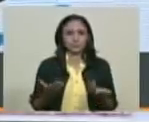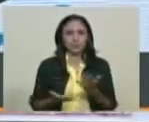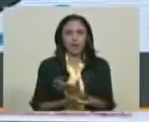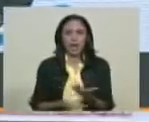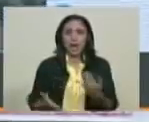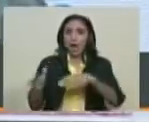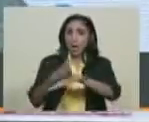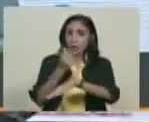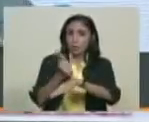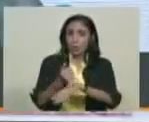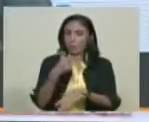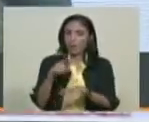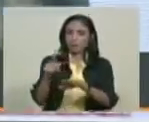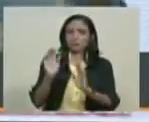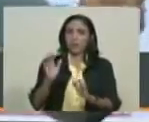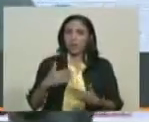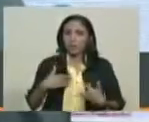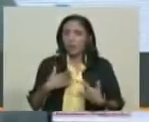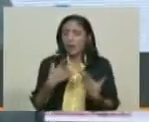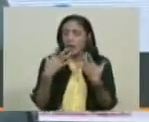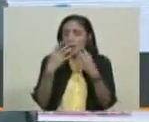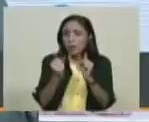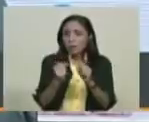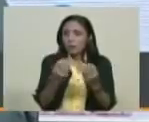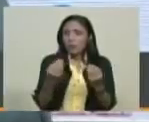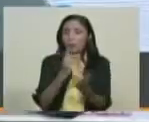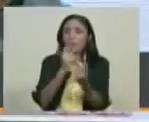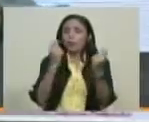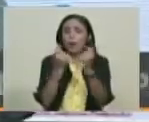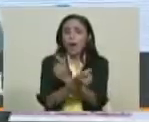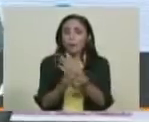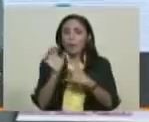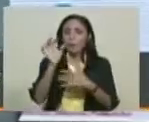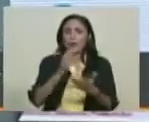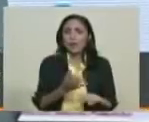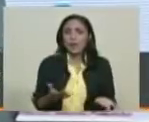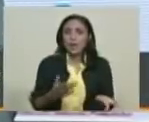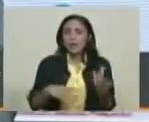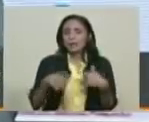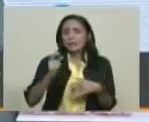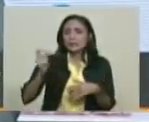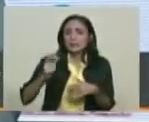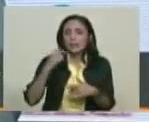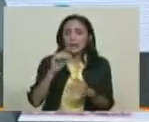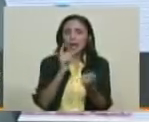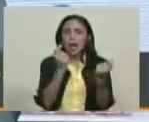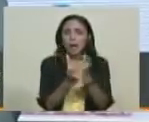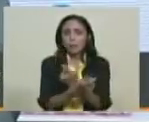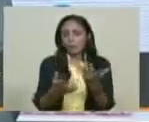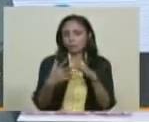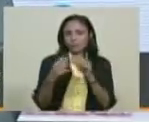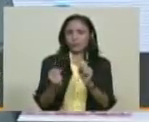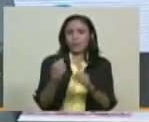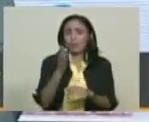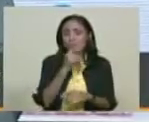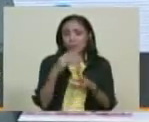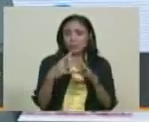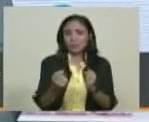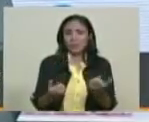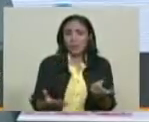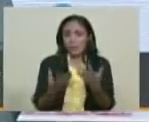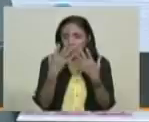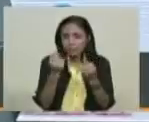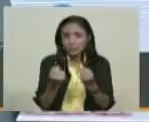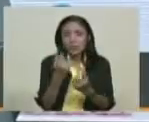Fue culpa de él, que no entendió los cambios que se necesitaban en el país. Ha llegado la hora